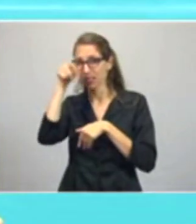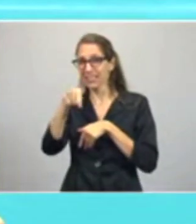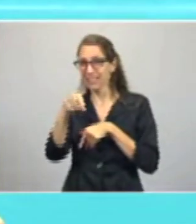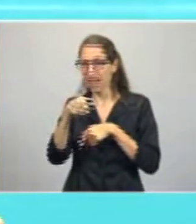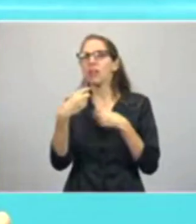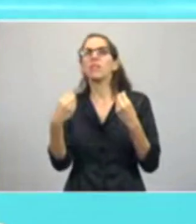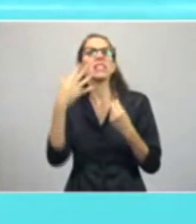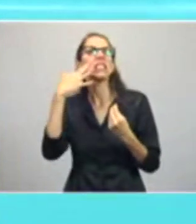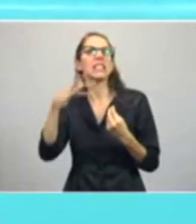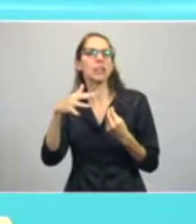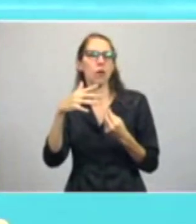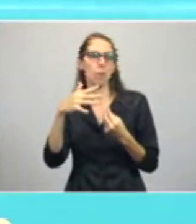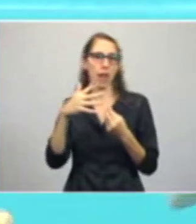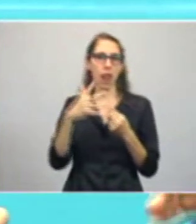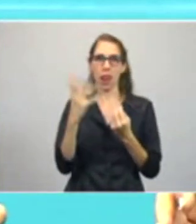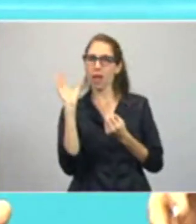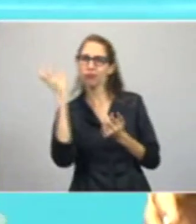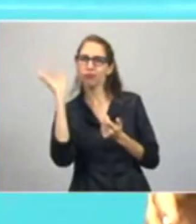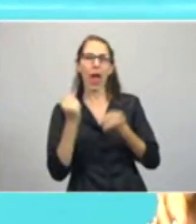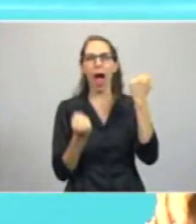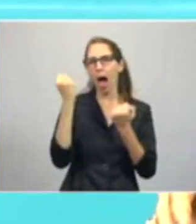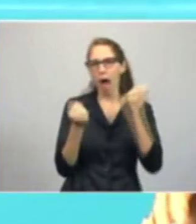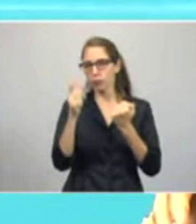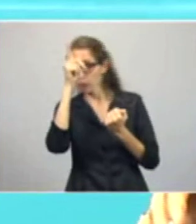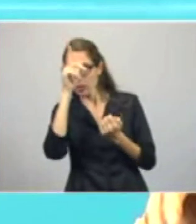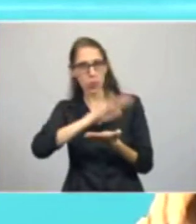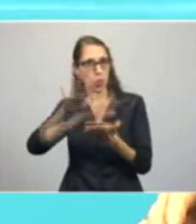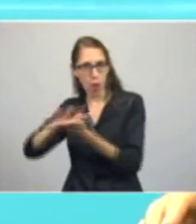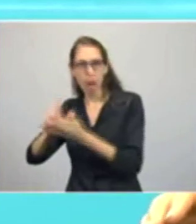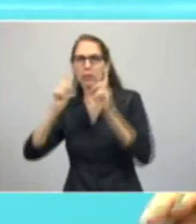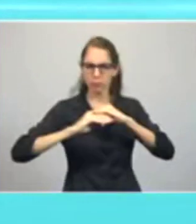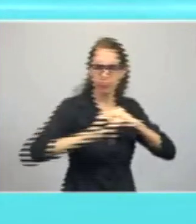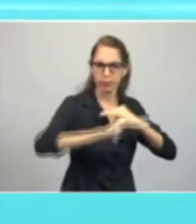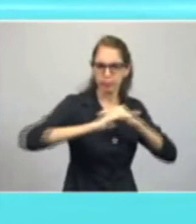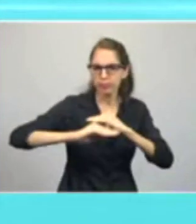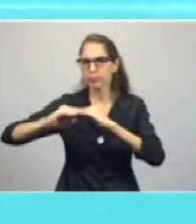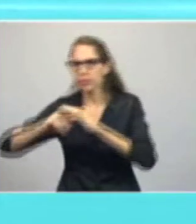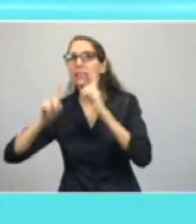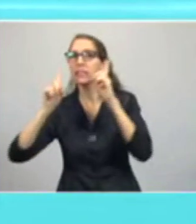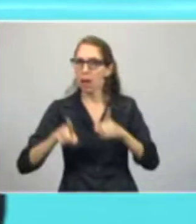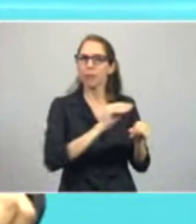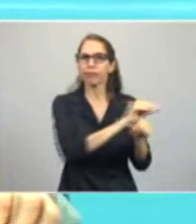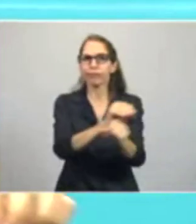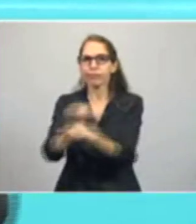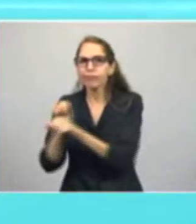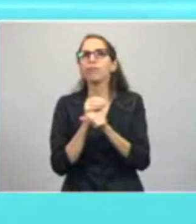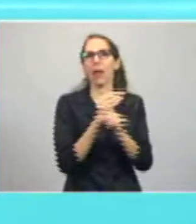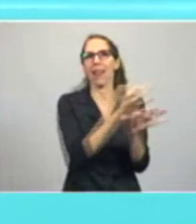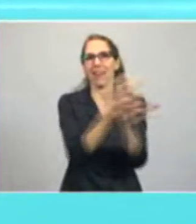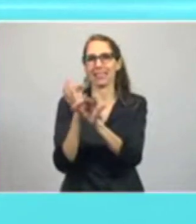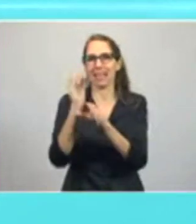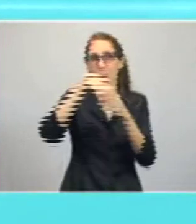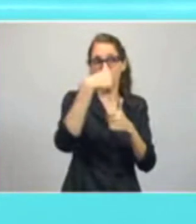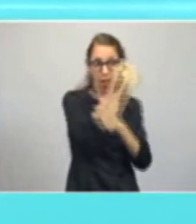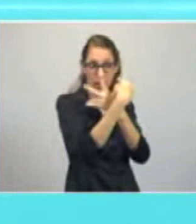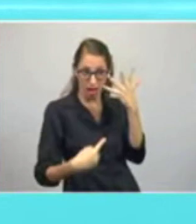.000 patrulleros, afaltamos rutas, calles, damos de comer también a los chicos en las escuelas. Así que eso